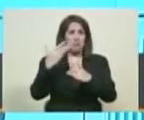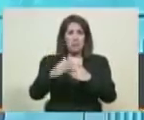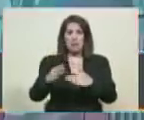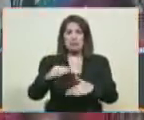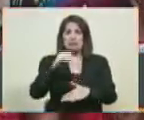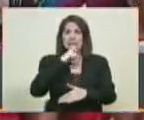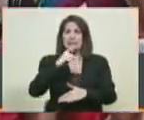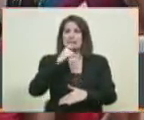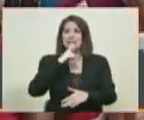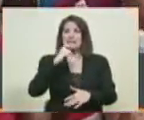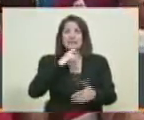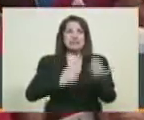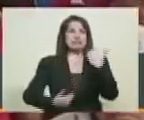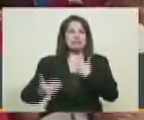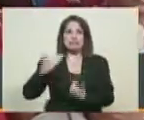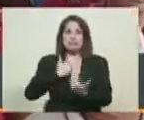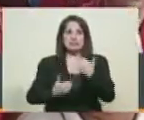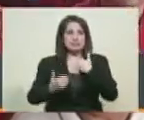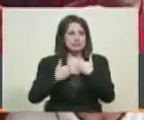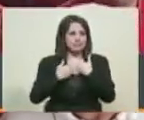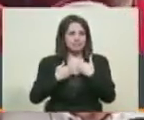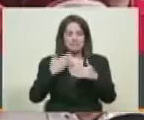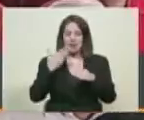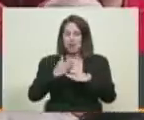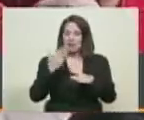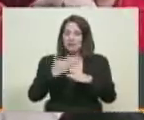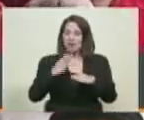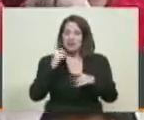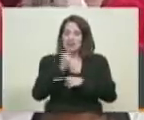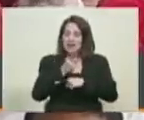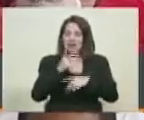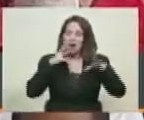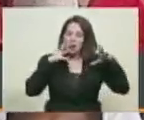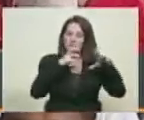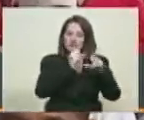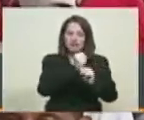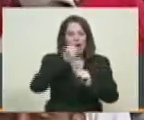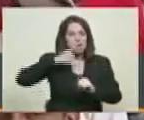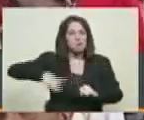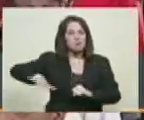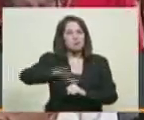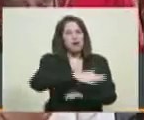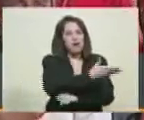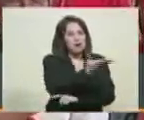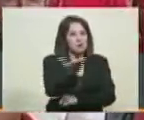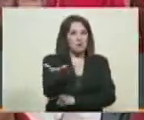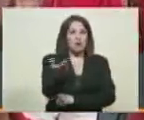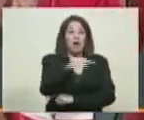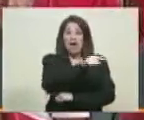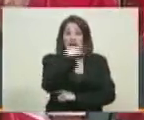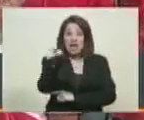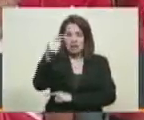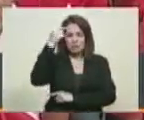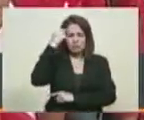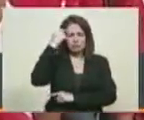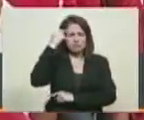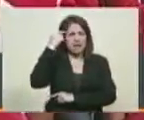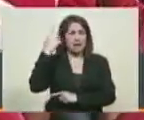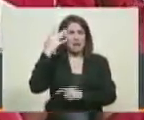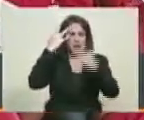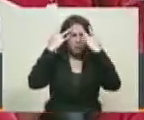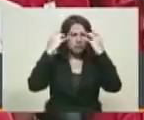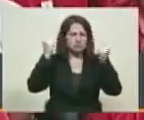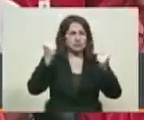tenido circunstancias muy duras, yo siempre he dicho, confiemos en el pueblo, tengamos fe en la sabiduría colectiva del